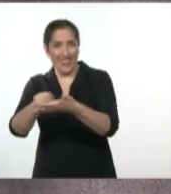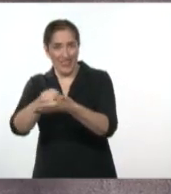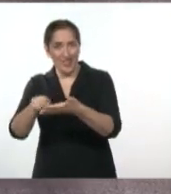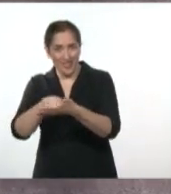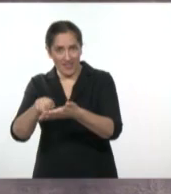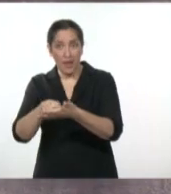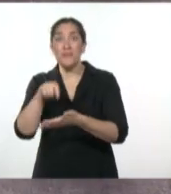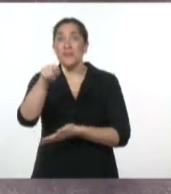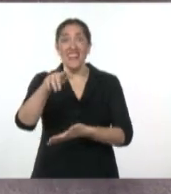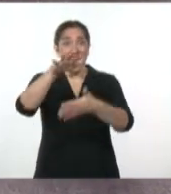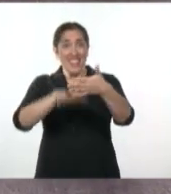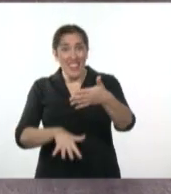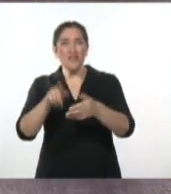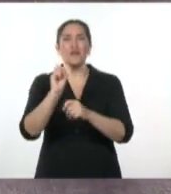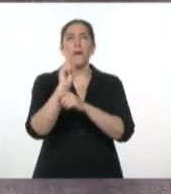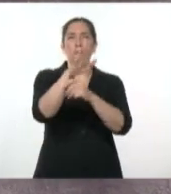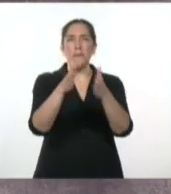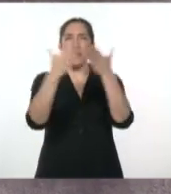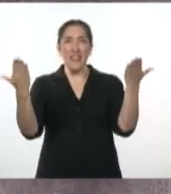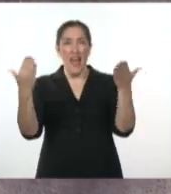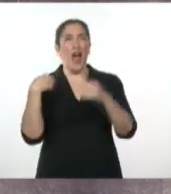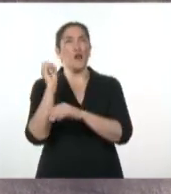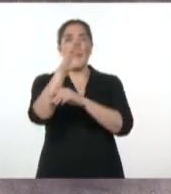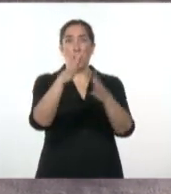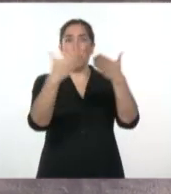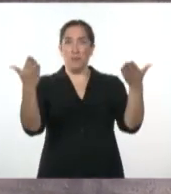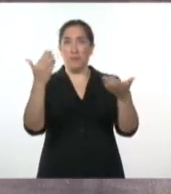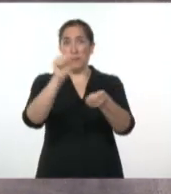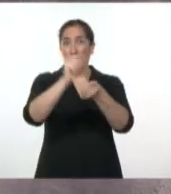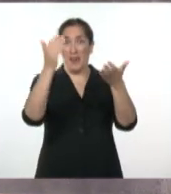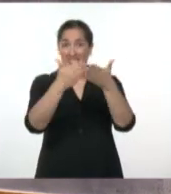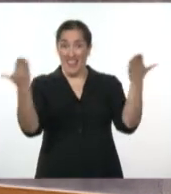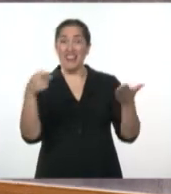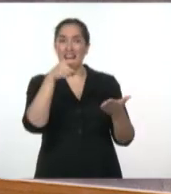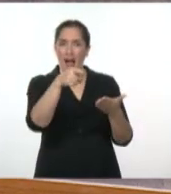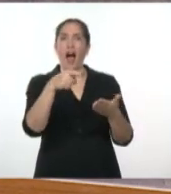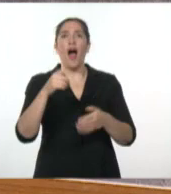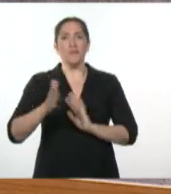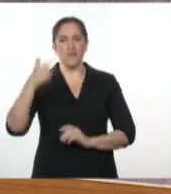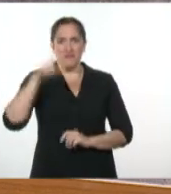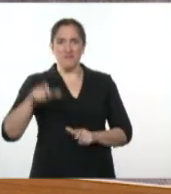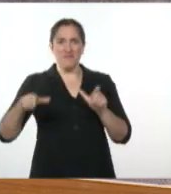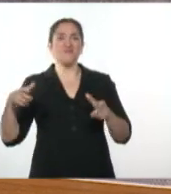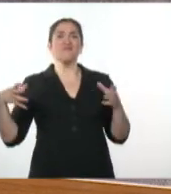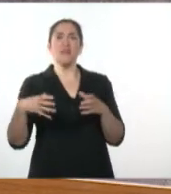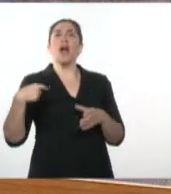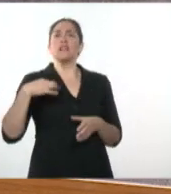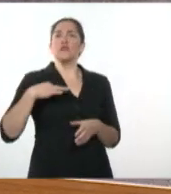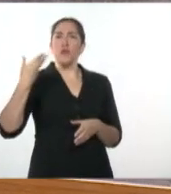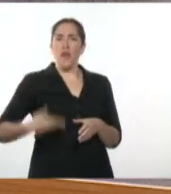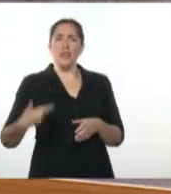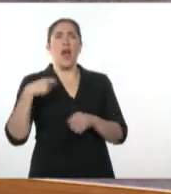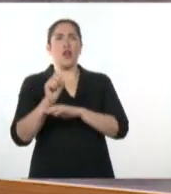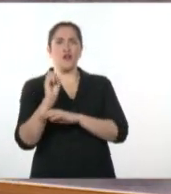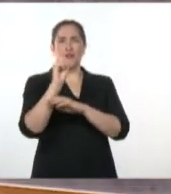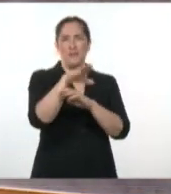textos puntuales que son las cartas de los lectores, que permiten la participación ciudadana, en este caso, de los alumnos,